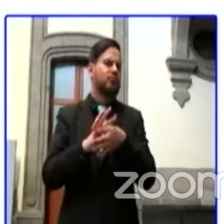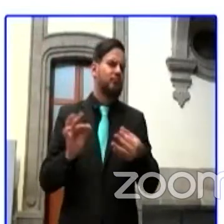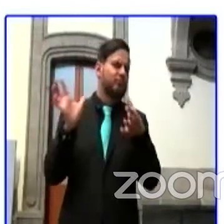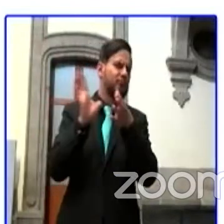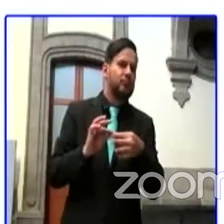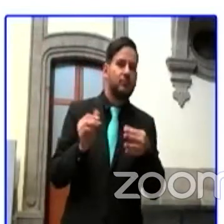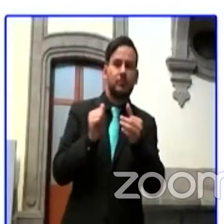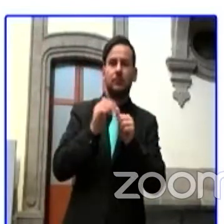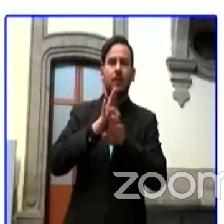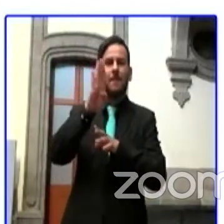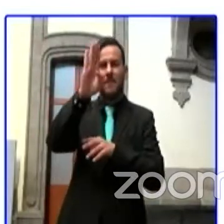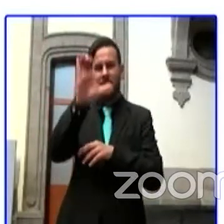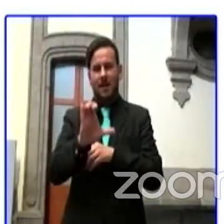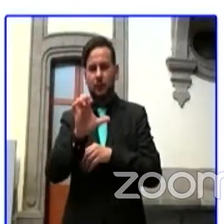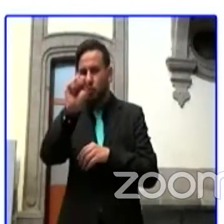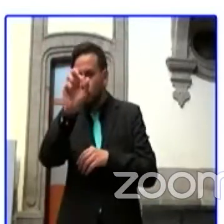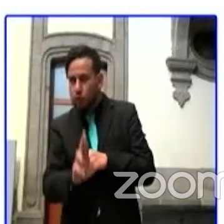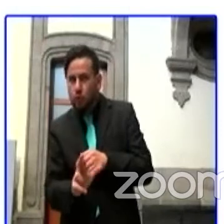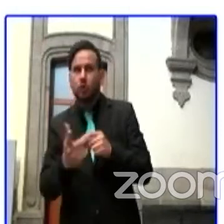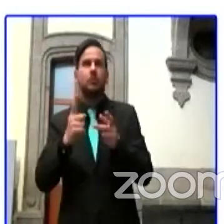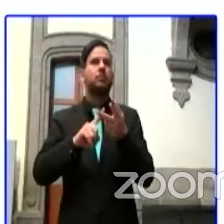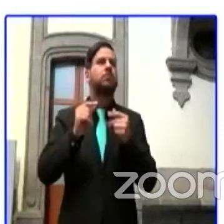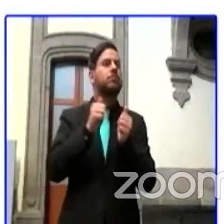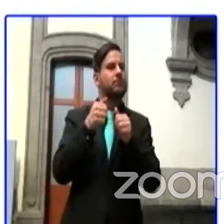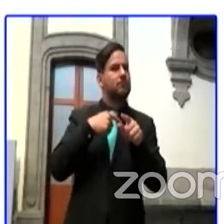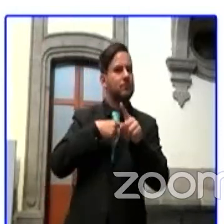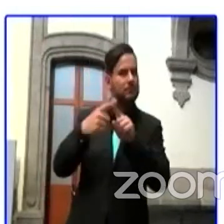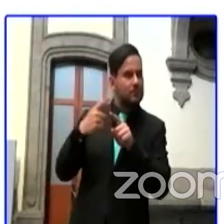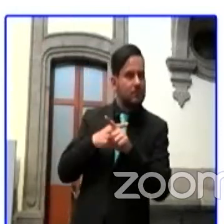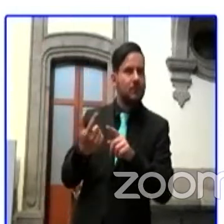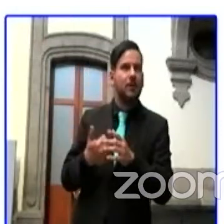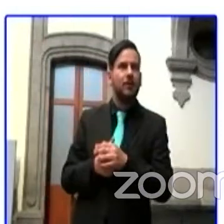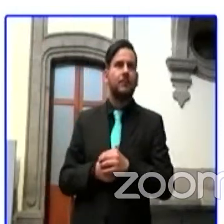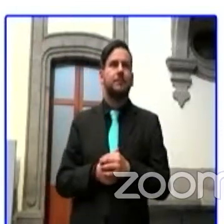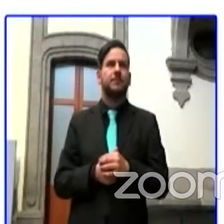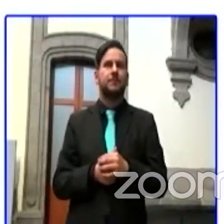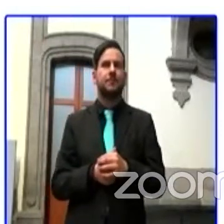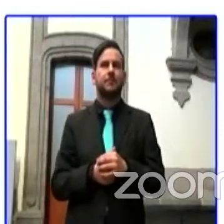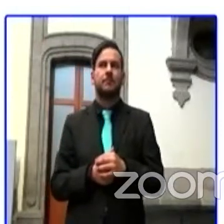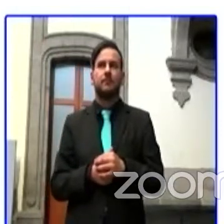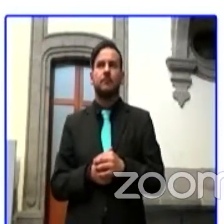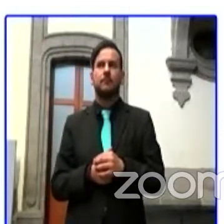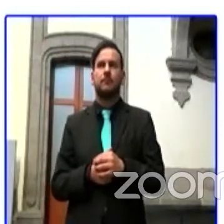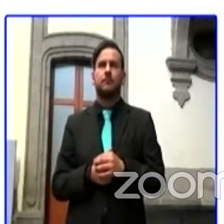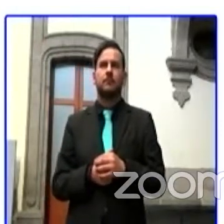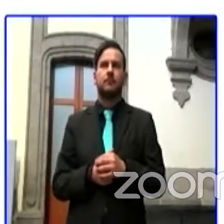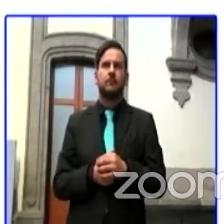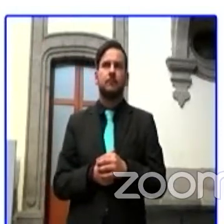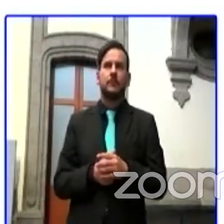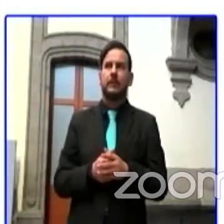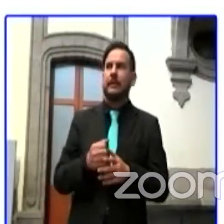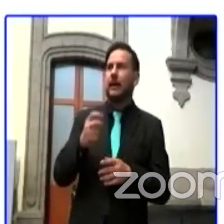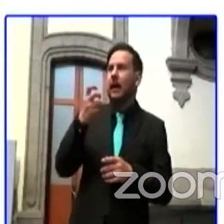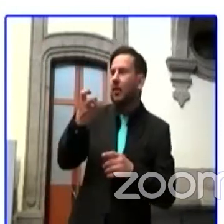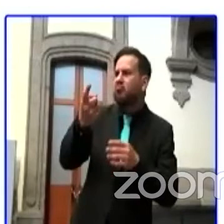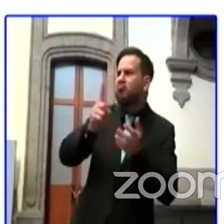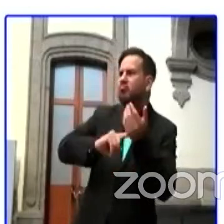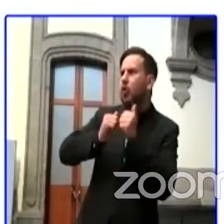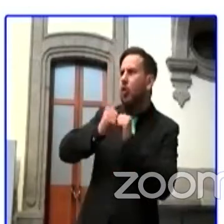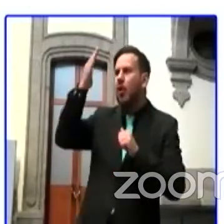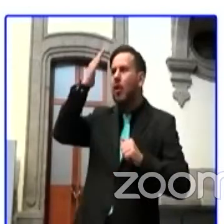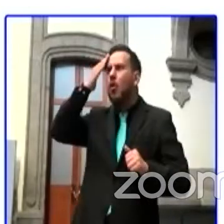Baja California Sur, la importancia de hacer políticas, ¿no? Desde justo estos liderazgos de personas